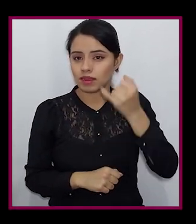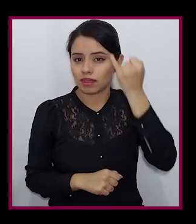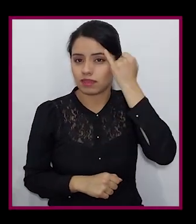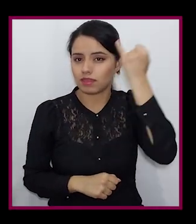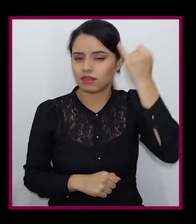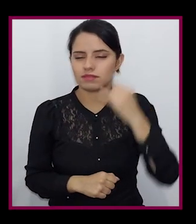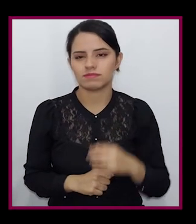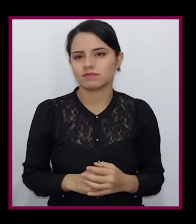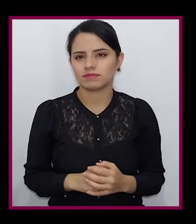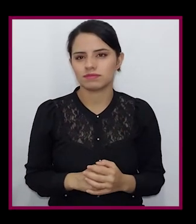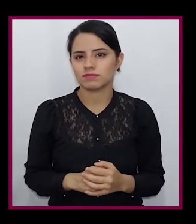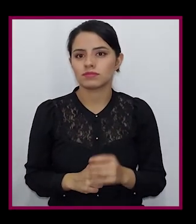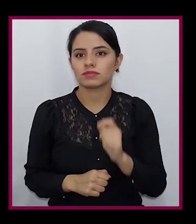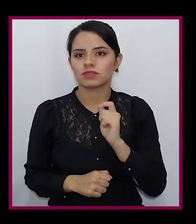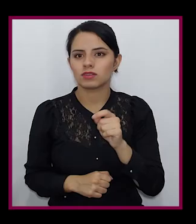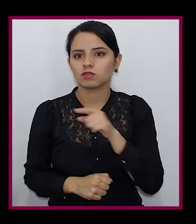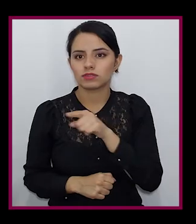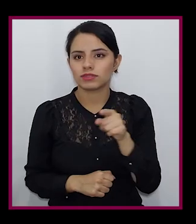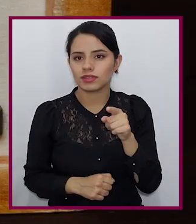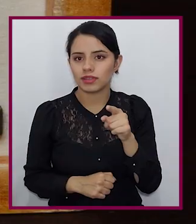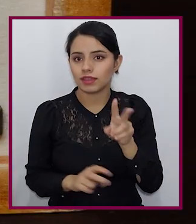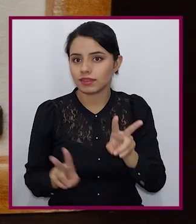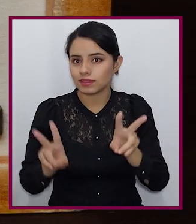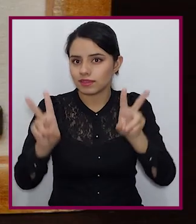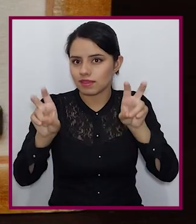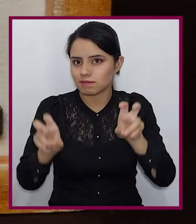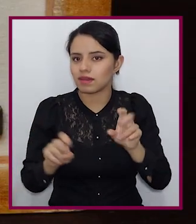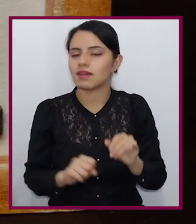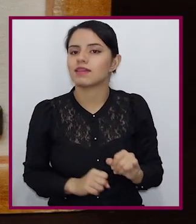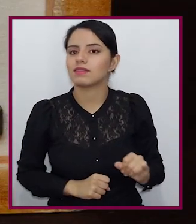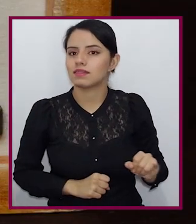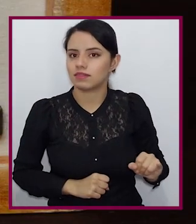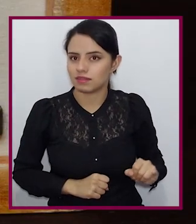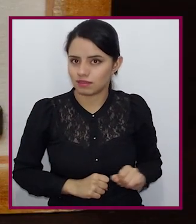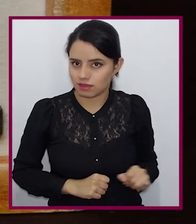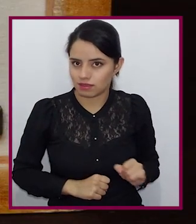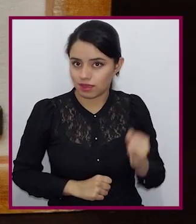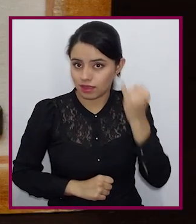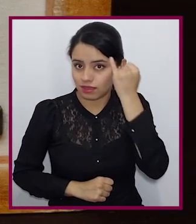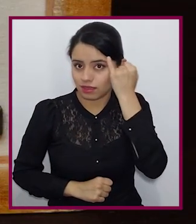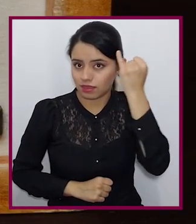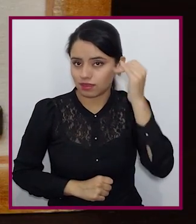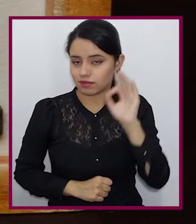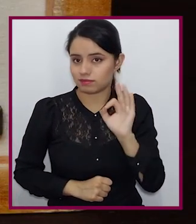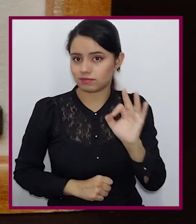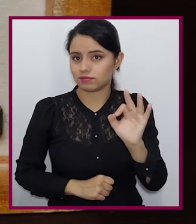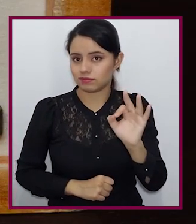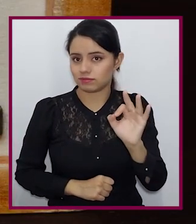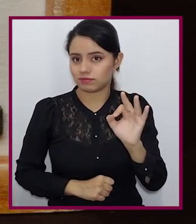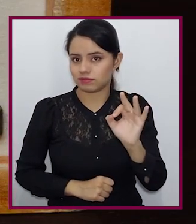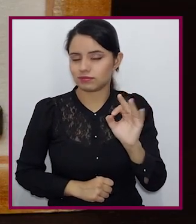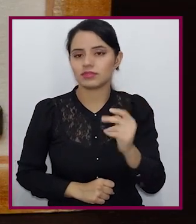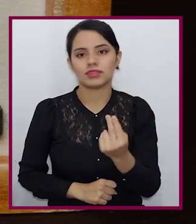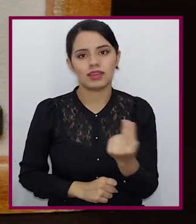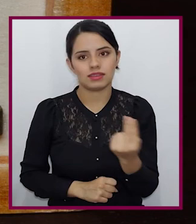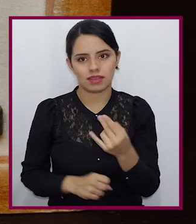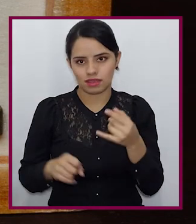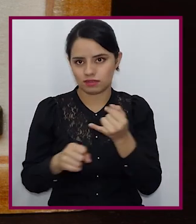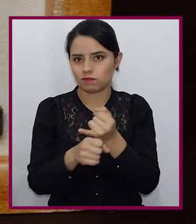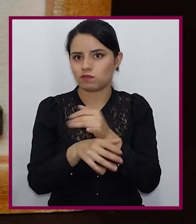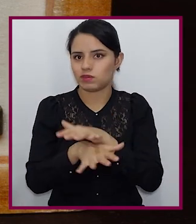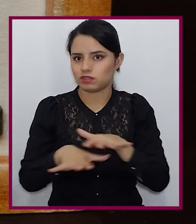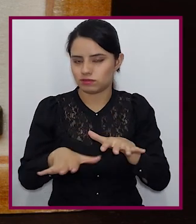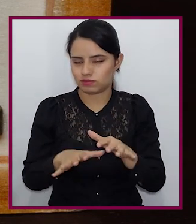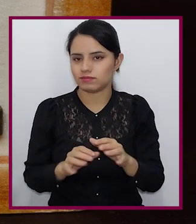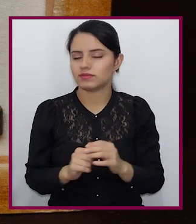es una buena idea. Hay que coronar a el contenido como el rey de las historias. Un buen